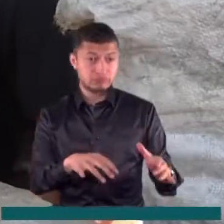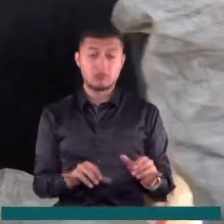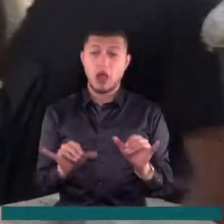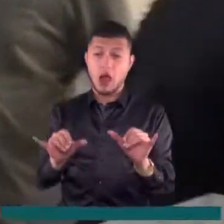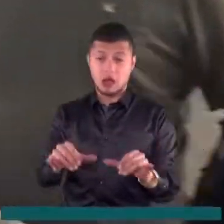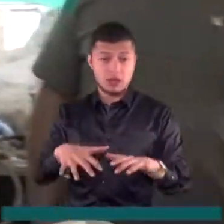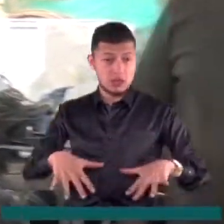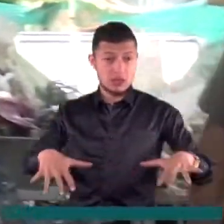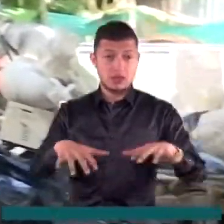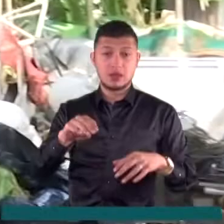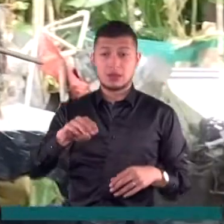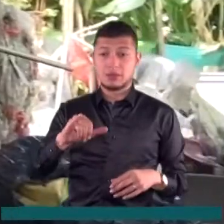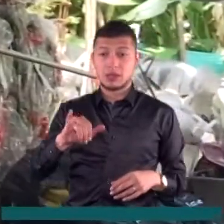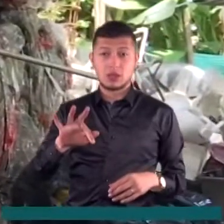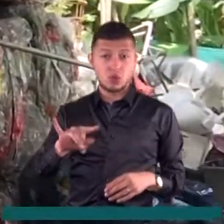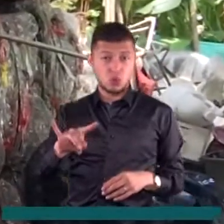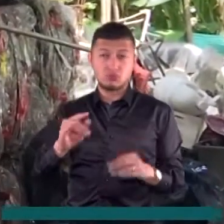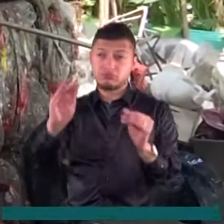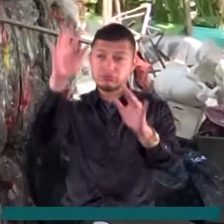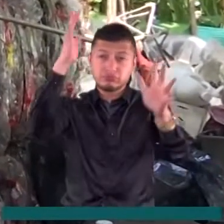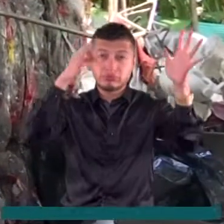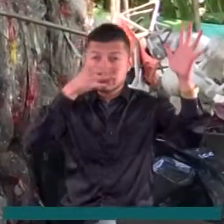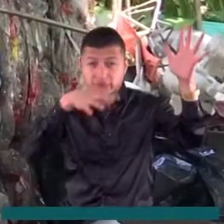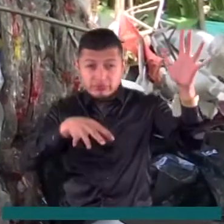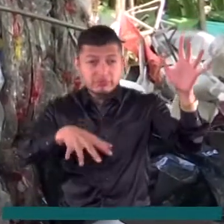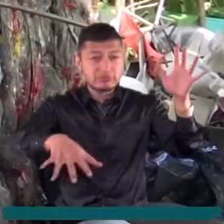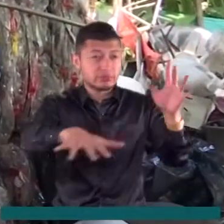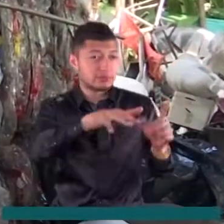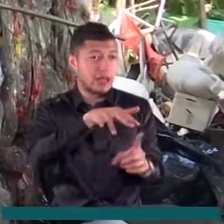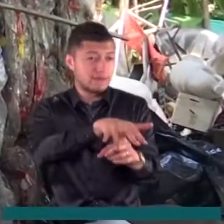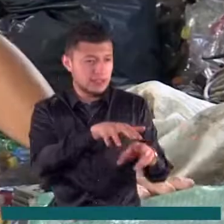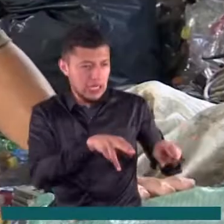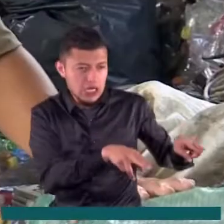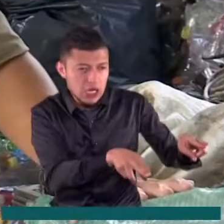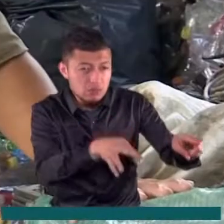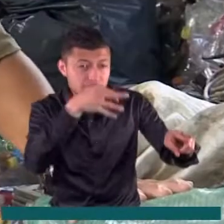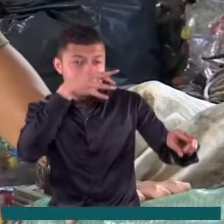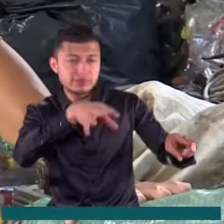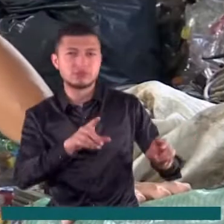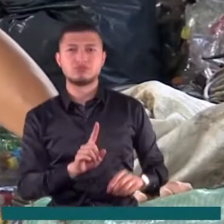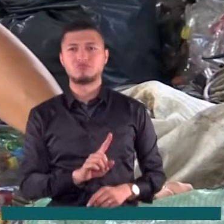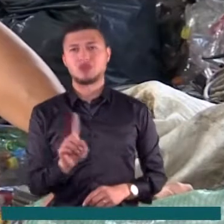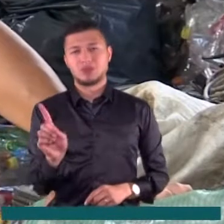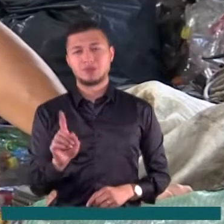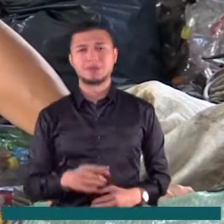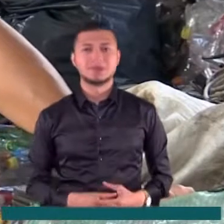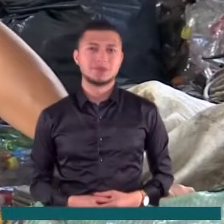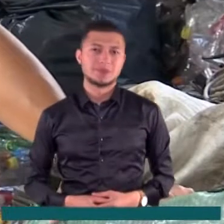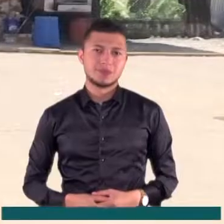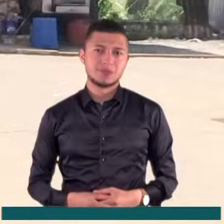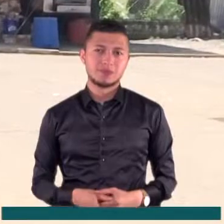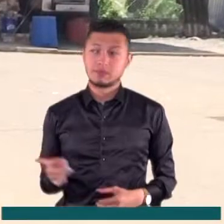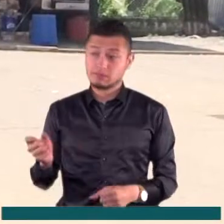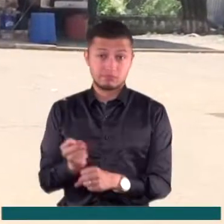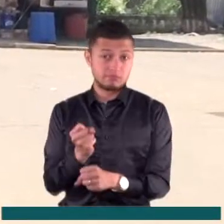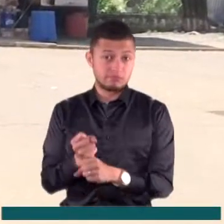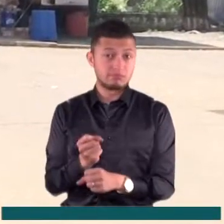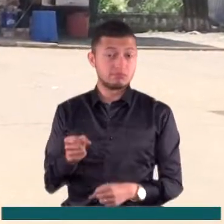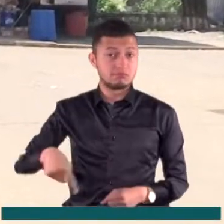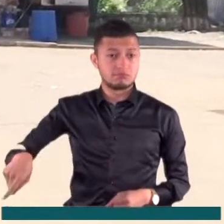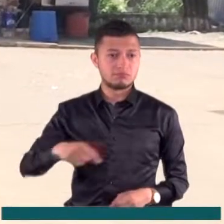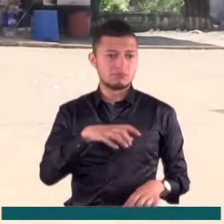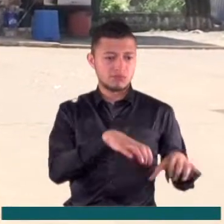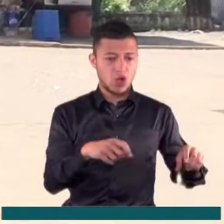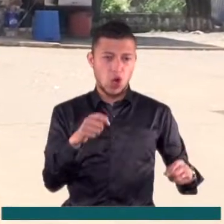para que no se quede acá y tú contaminando la selva se quede acá contaminando los ríos y y esas cosas esta